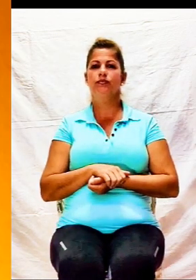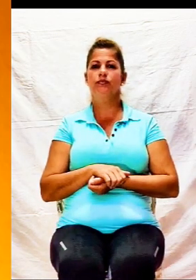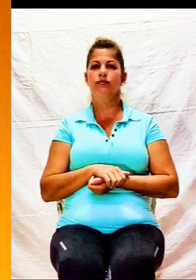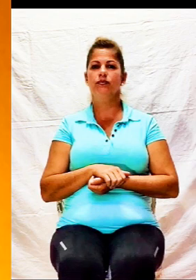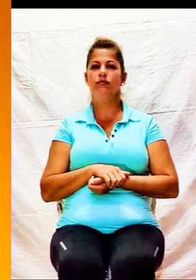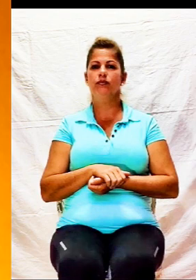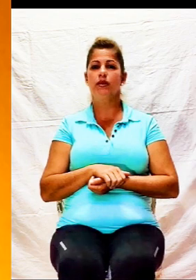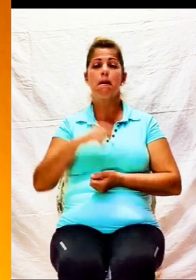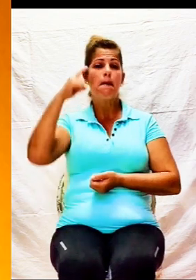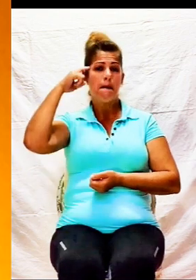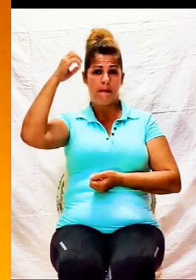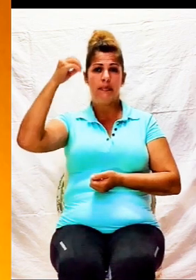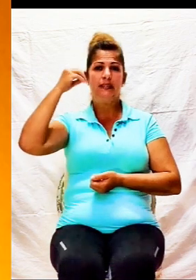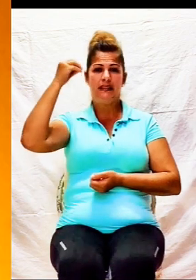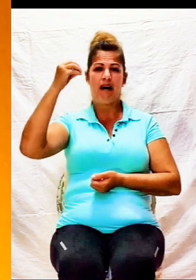sufrimiento.